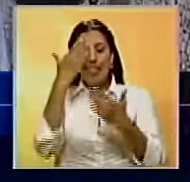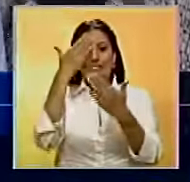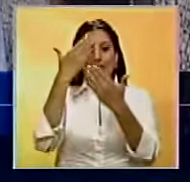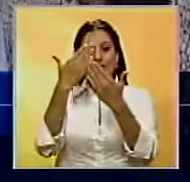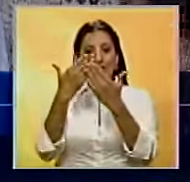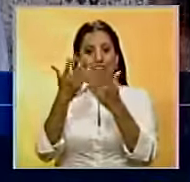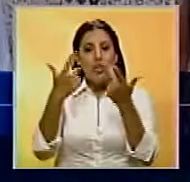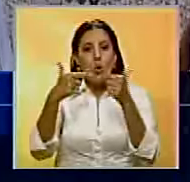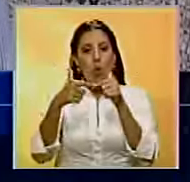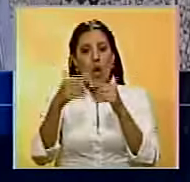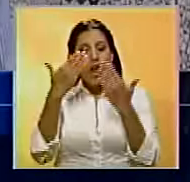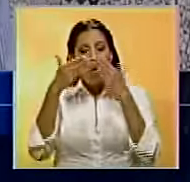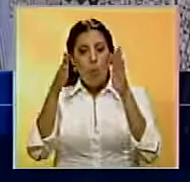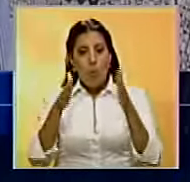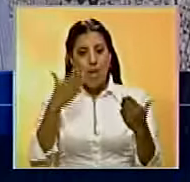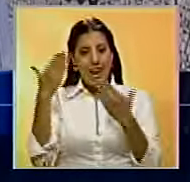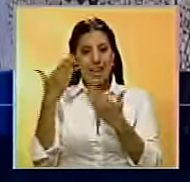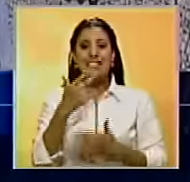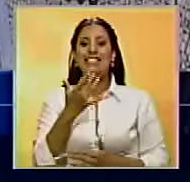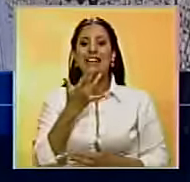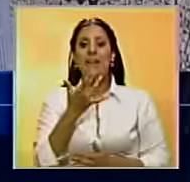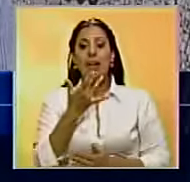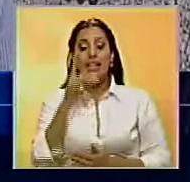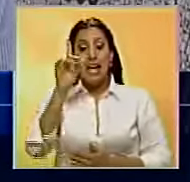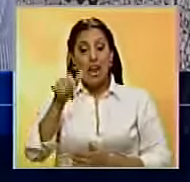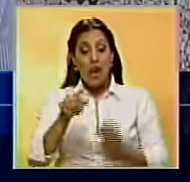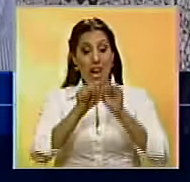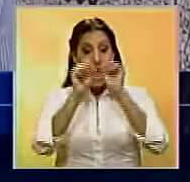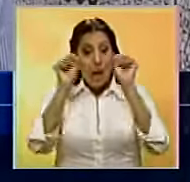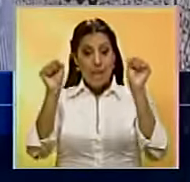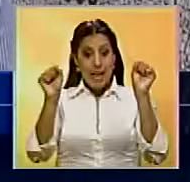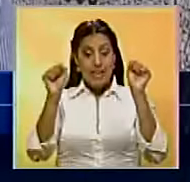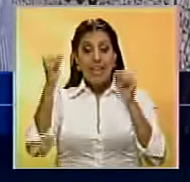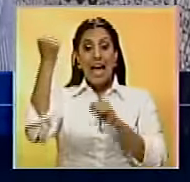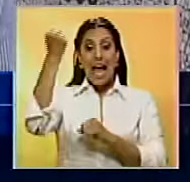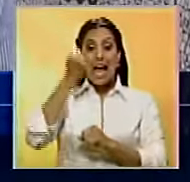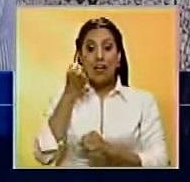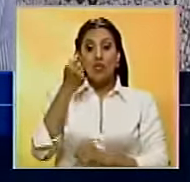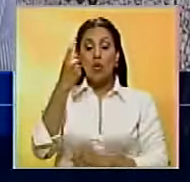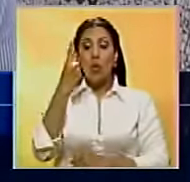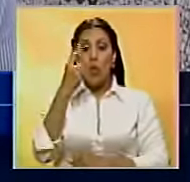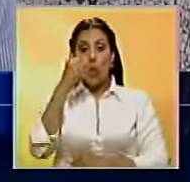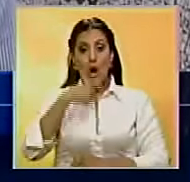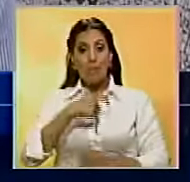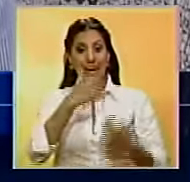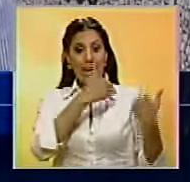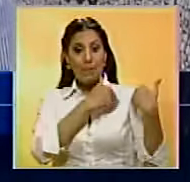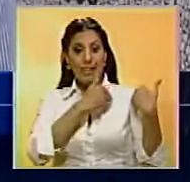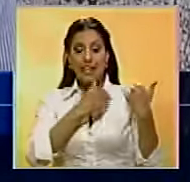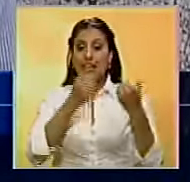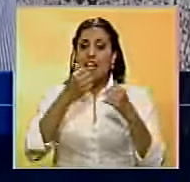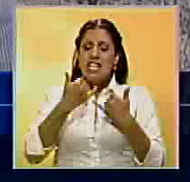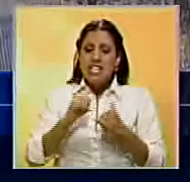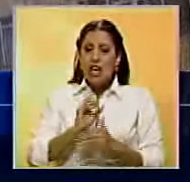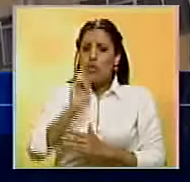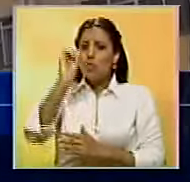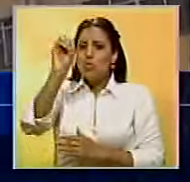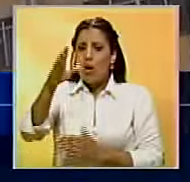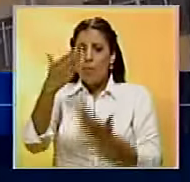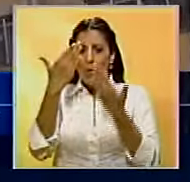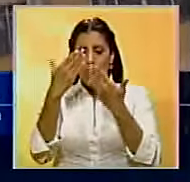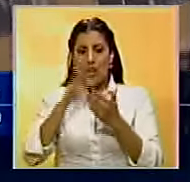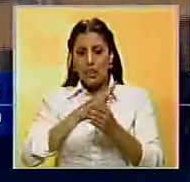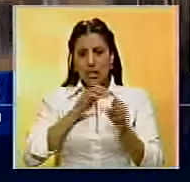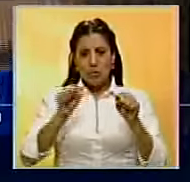a la unidad educativa San Martín, donde en horas de la mañana se produjo el asesinato de uno de los representantes de esta institución, quien